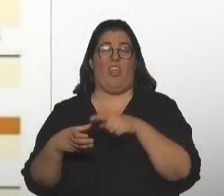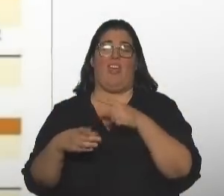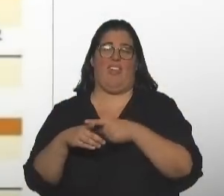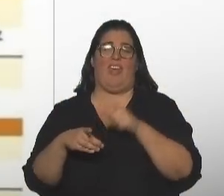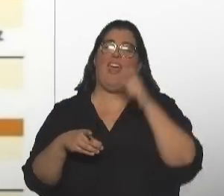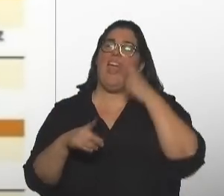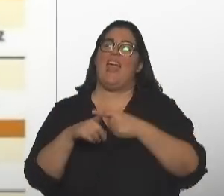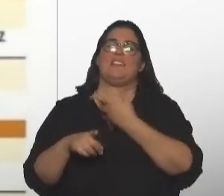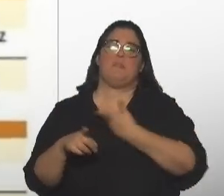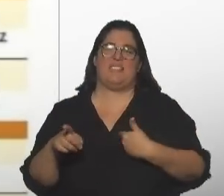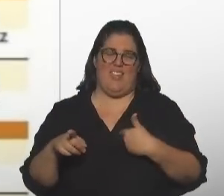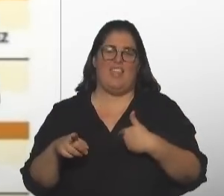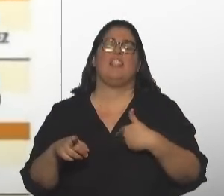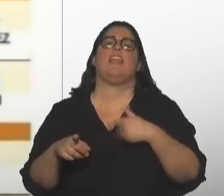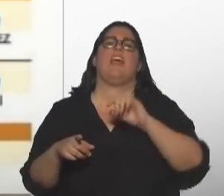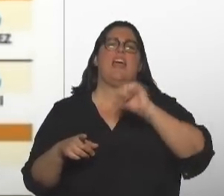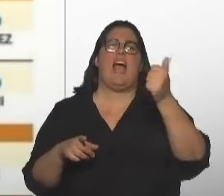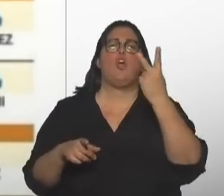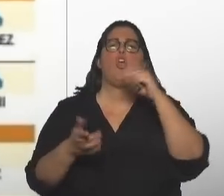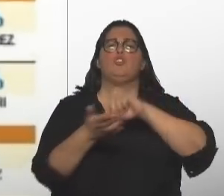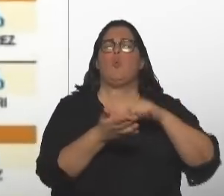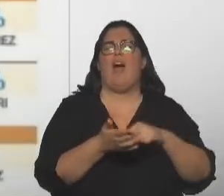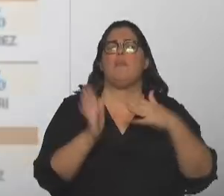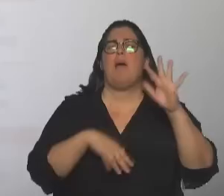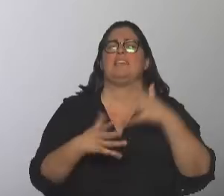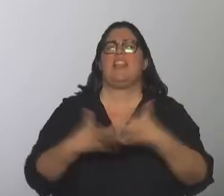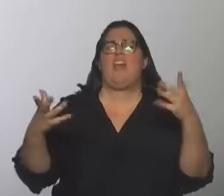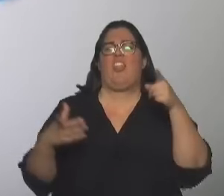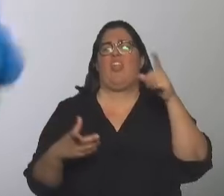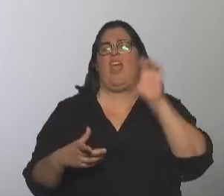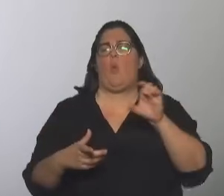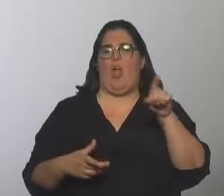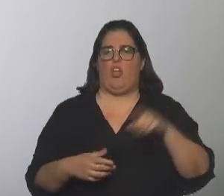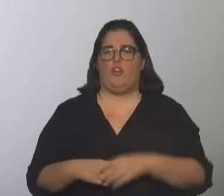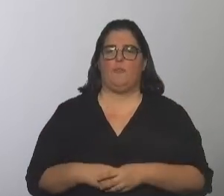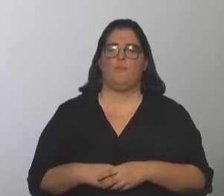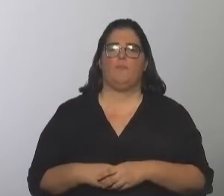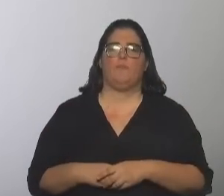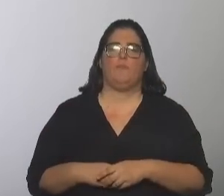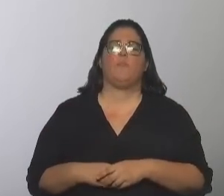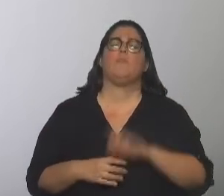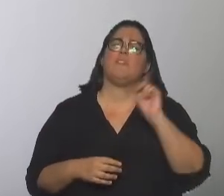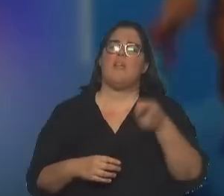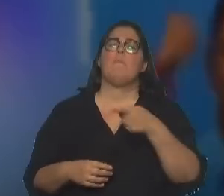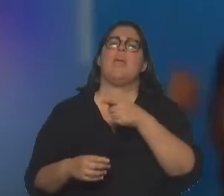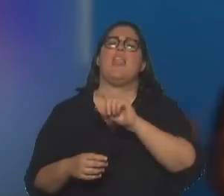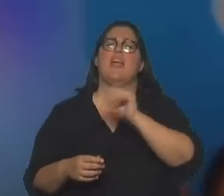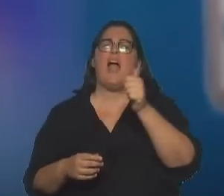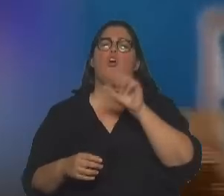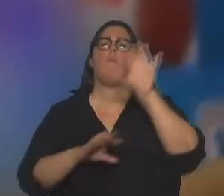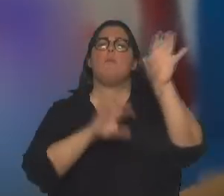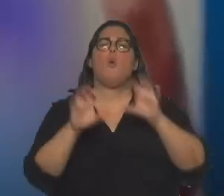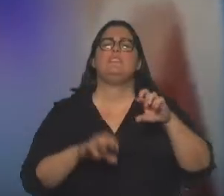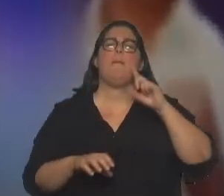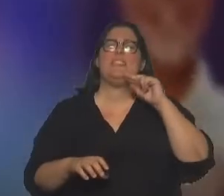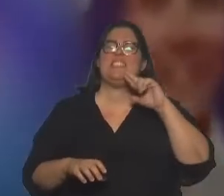las alcaldías de Quito y Guayaquil, las ciudades más pobladas del Ecuador. Guayas querida. También se alzó con las prefecturas de las provincias de Pichincha